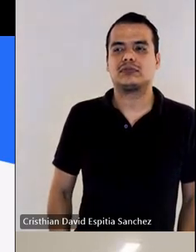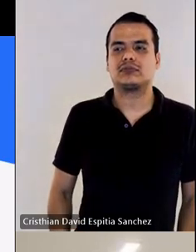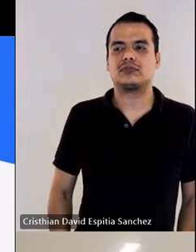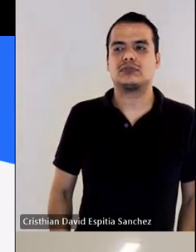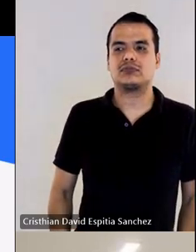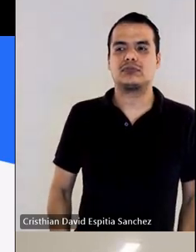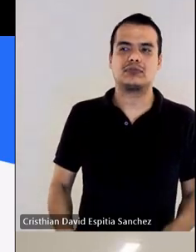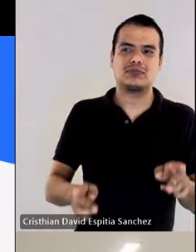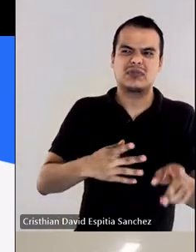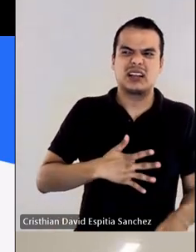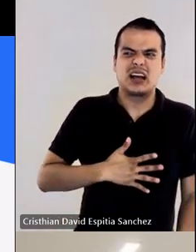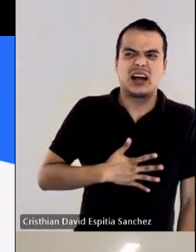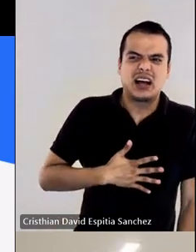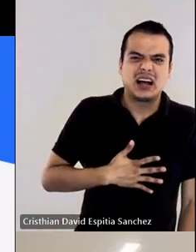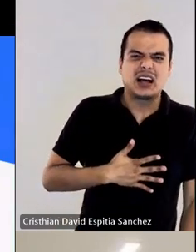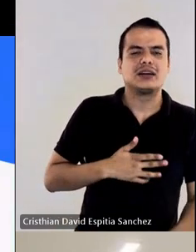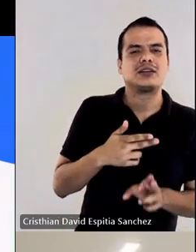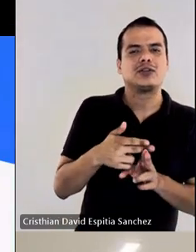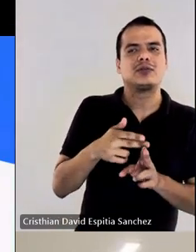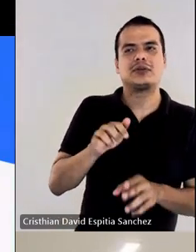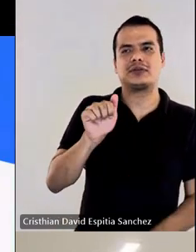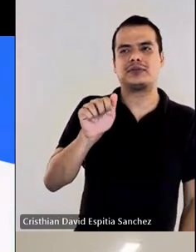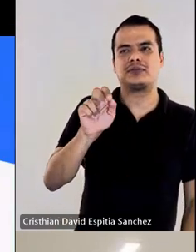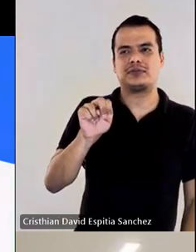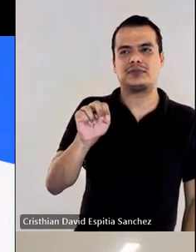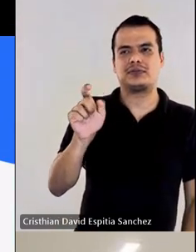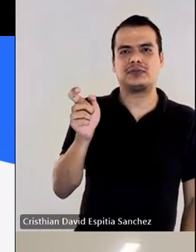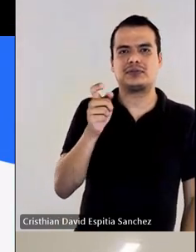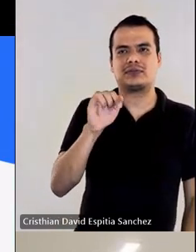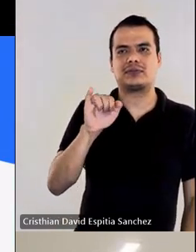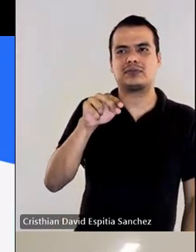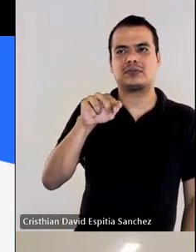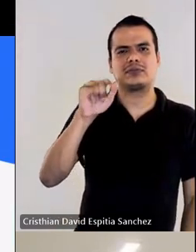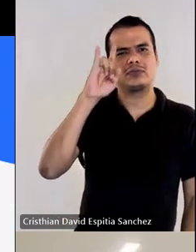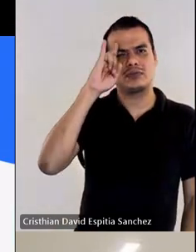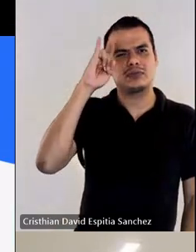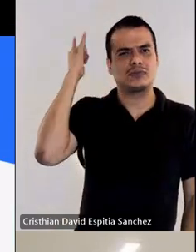persona que tiene la angina de pecho, que vamos a verlo, puede ser un factor de riesgo en personas